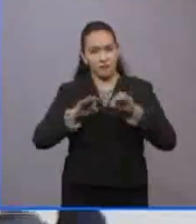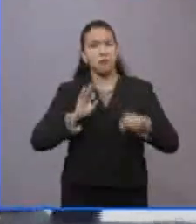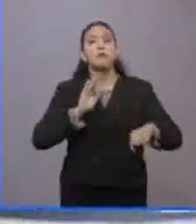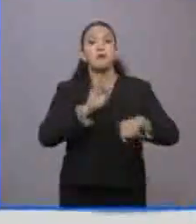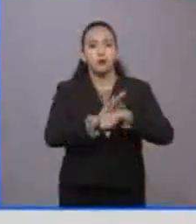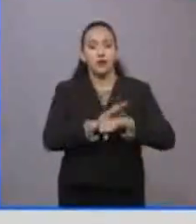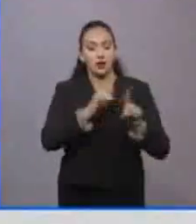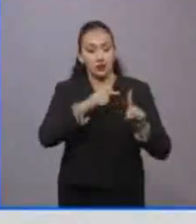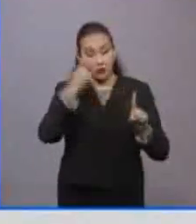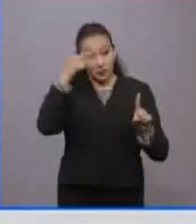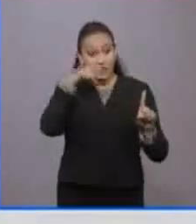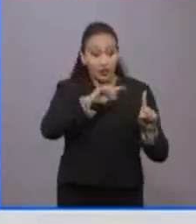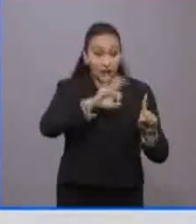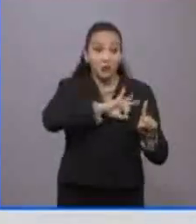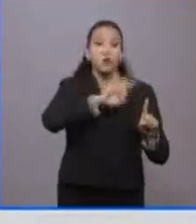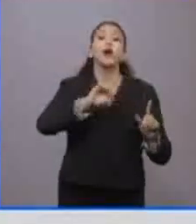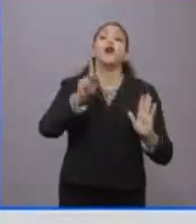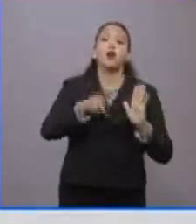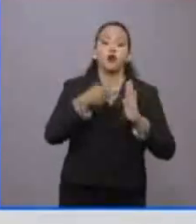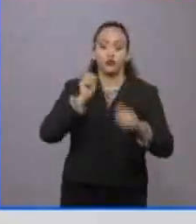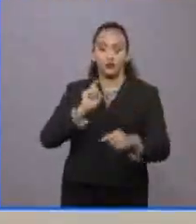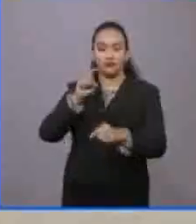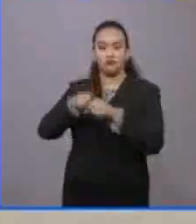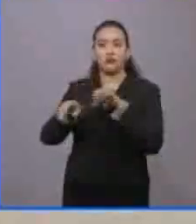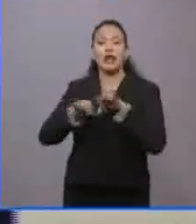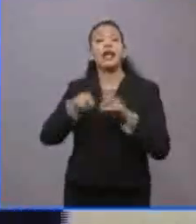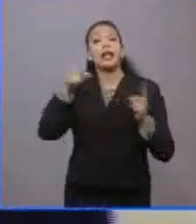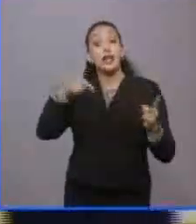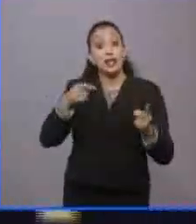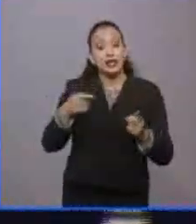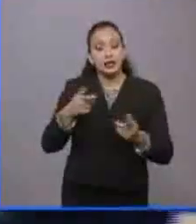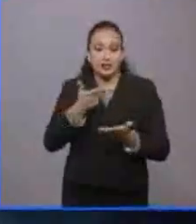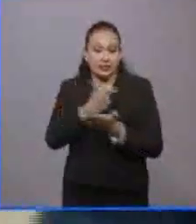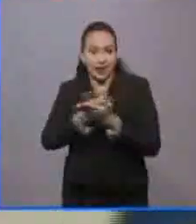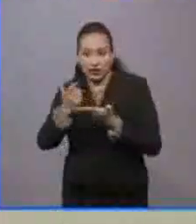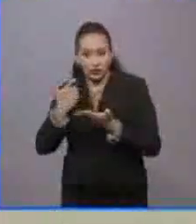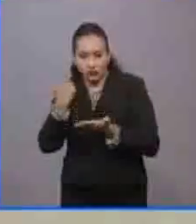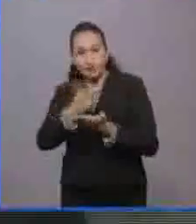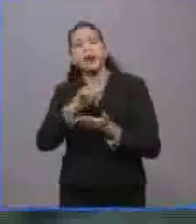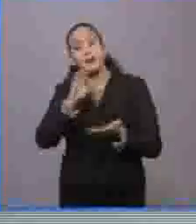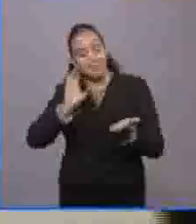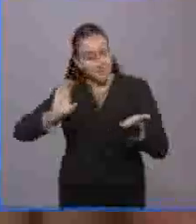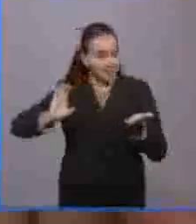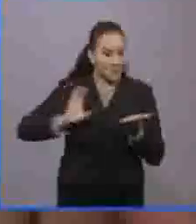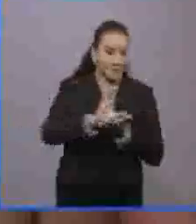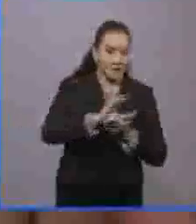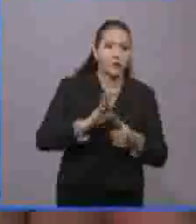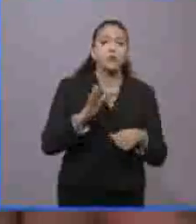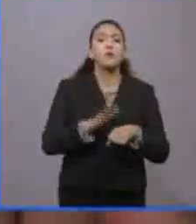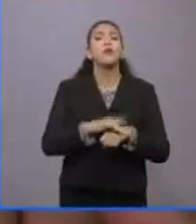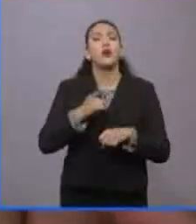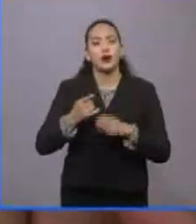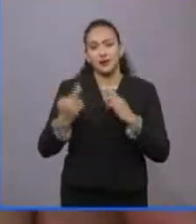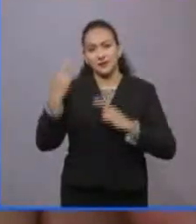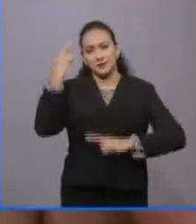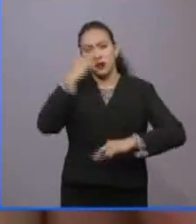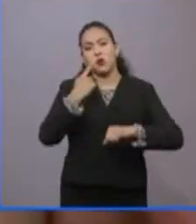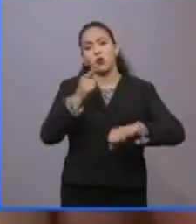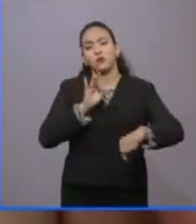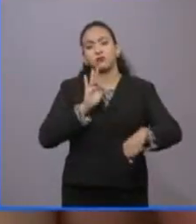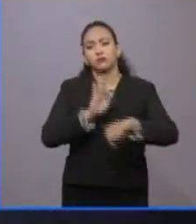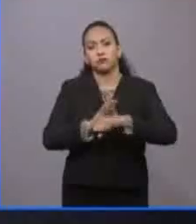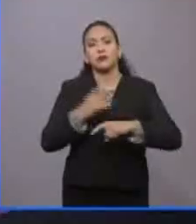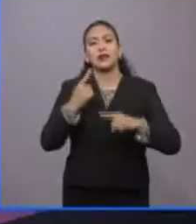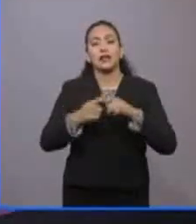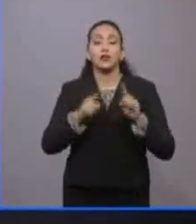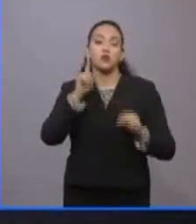que fuera reinstalada en su empleo y se le pagara los salarios caídos. El anterior criterio lo estableció al resolver un amparo promovido por